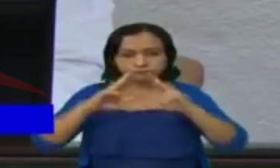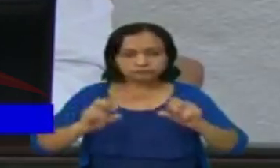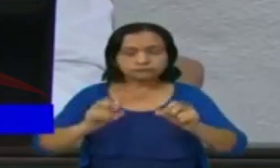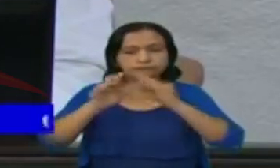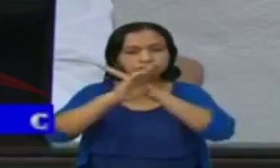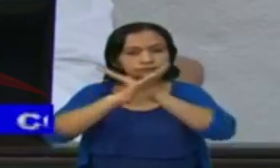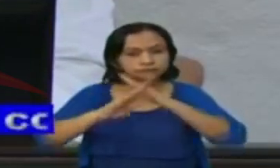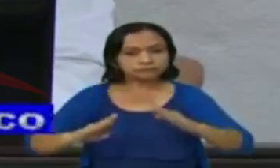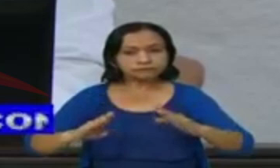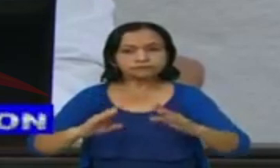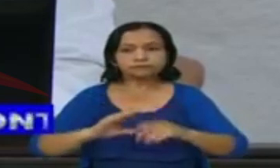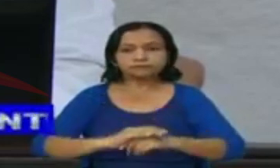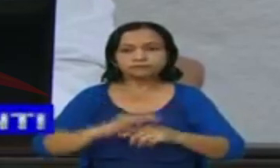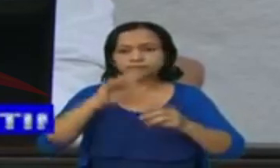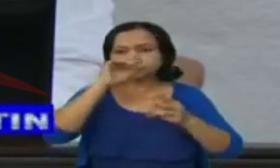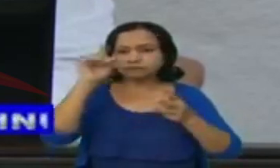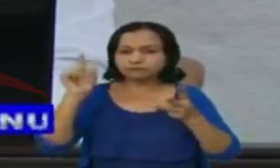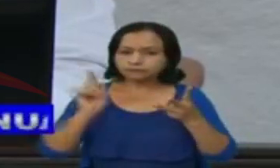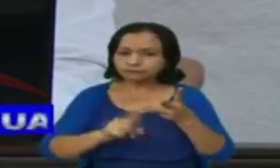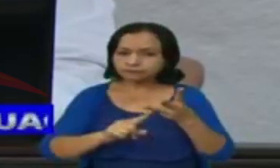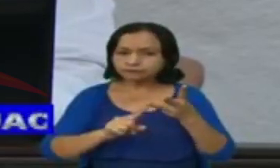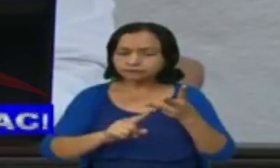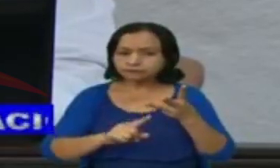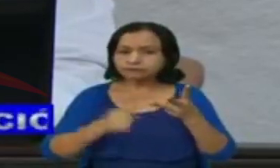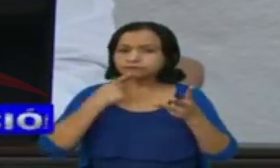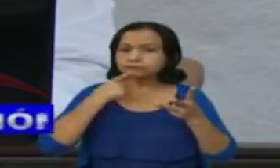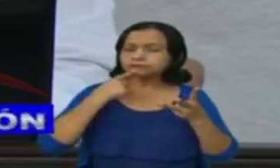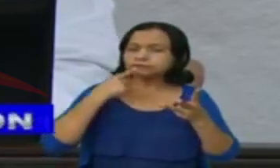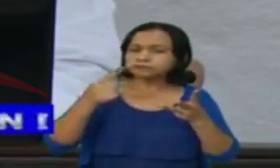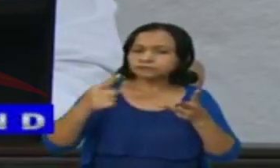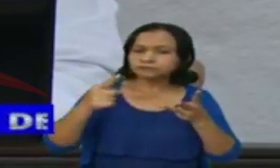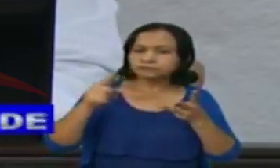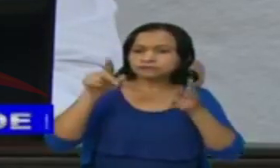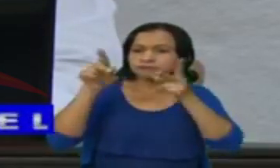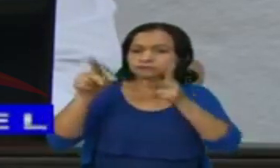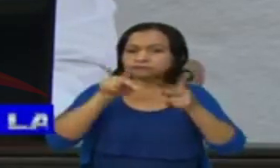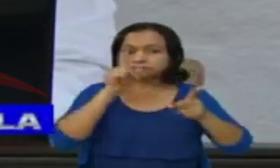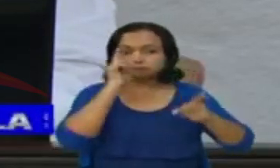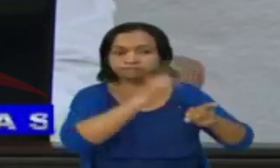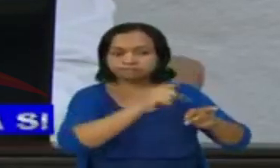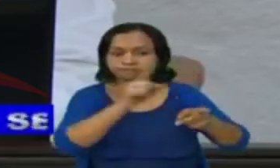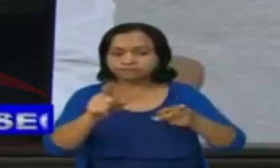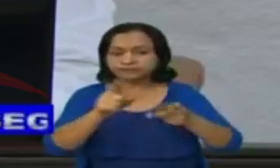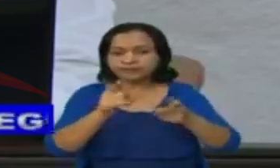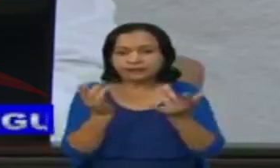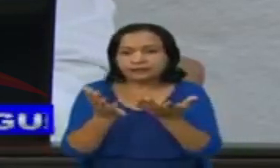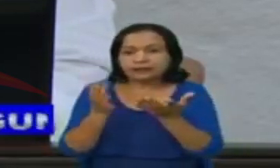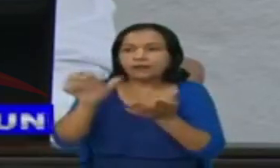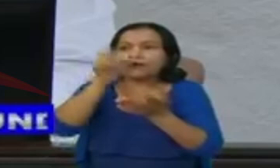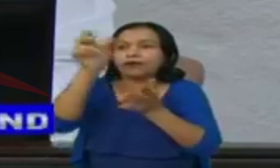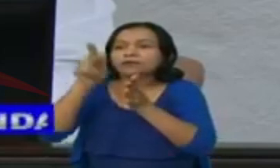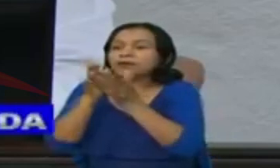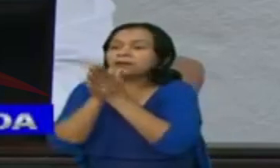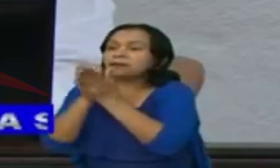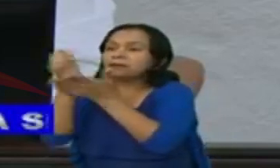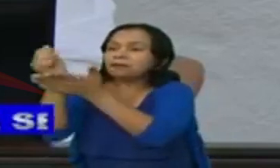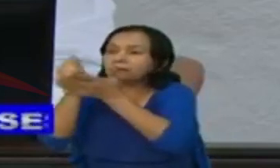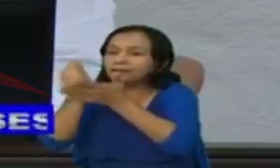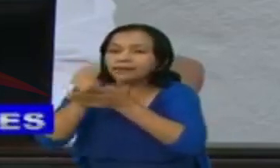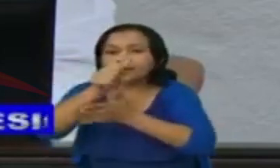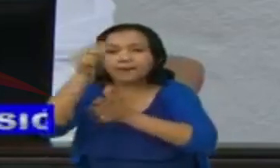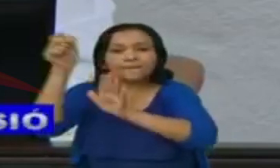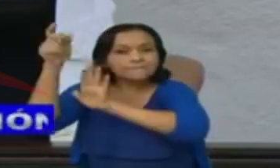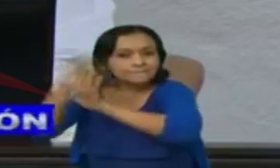Paz. Tercero, condenar a aquellos que inciten a la injerencia extranjera en los asuntos internos,